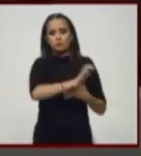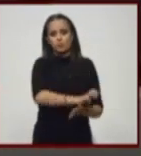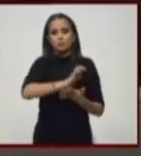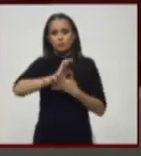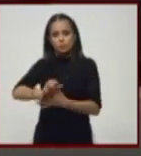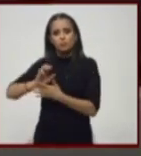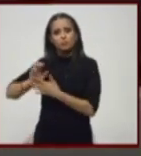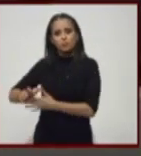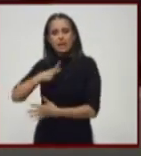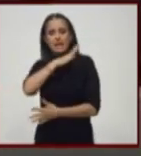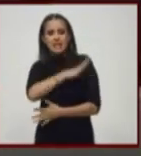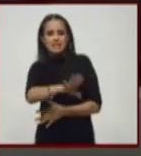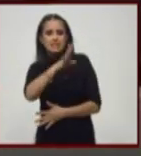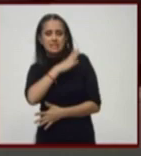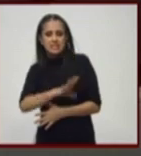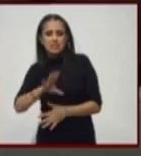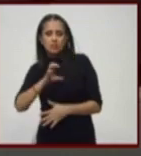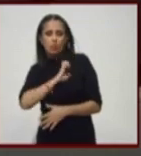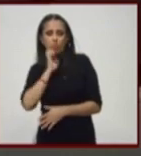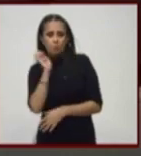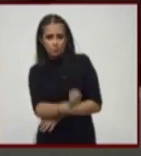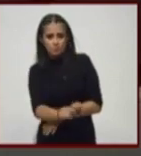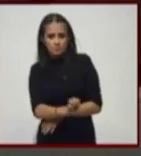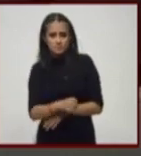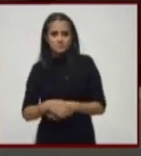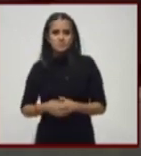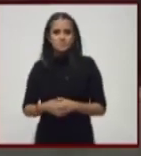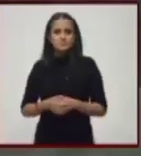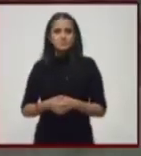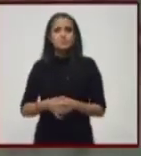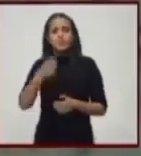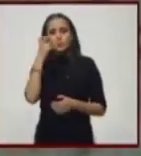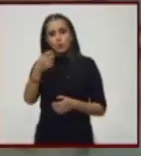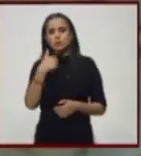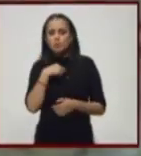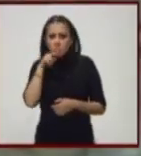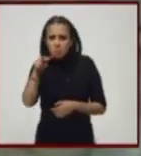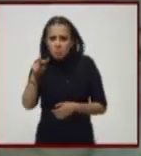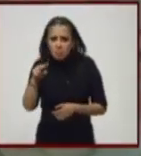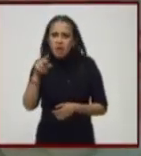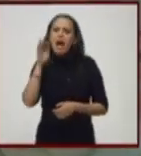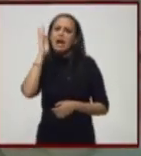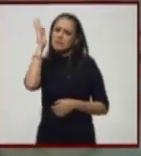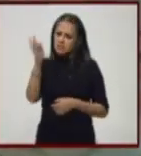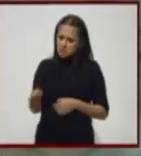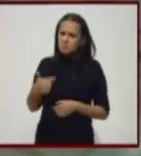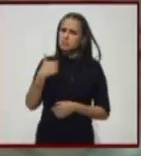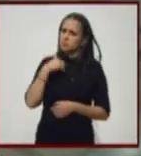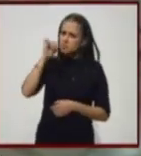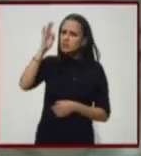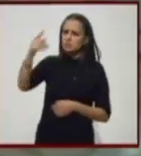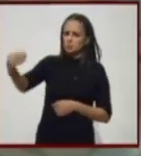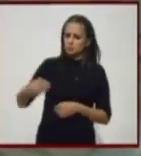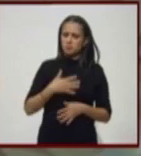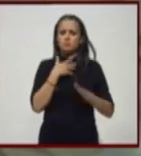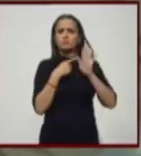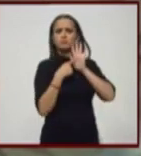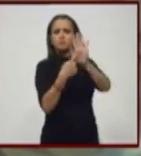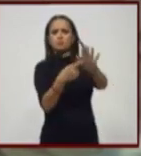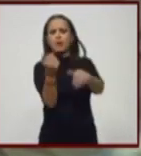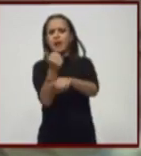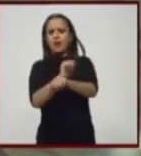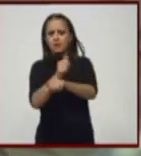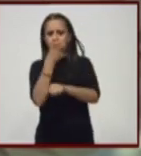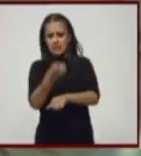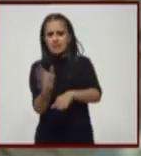rechazados son desdeñados y que por eso me entusiasmó mucho el hablar de estos personajes a través de esta película